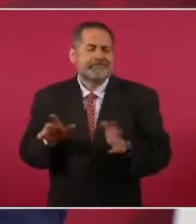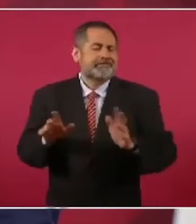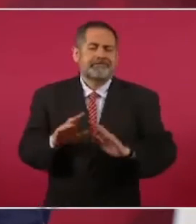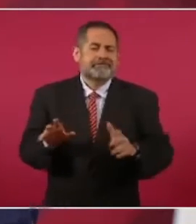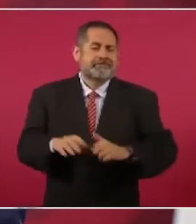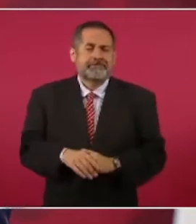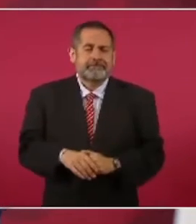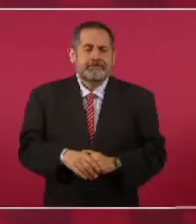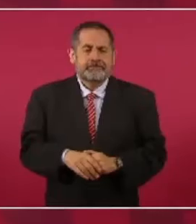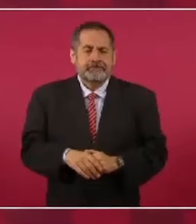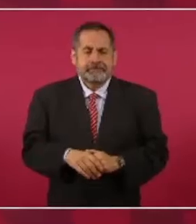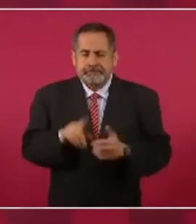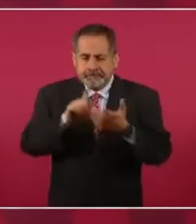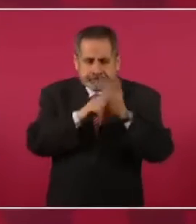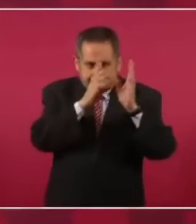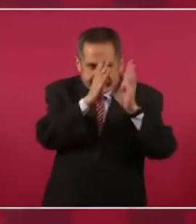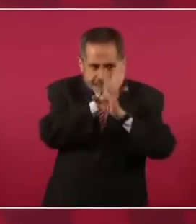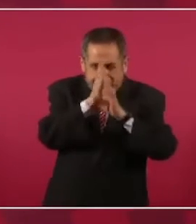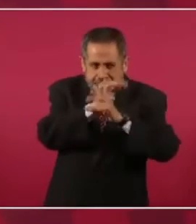no hay espionaje,